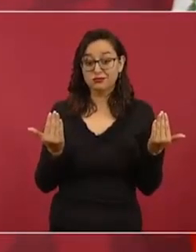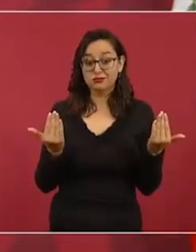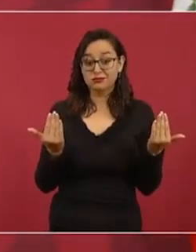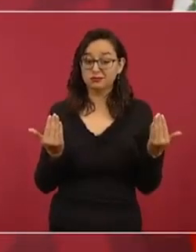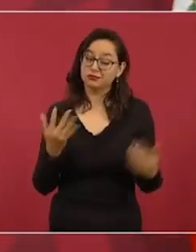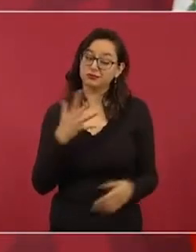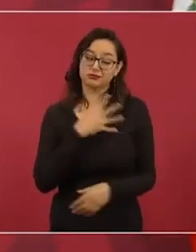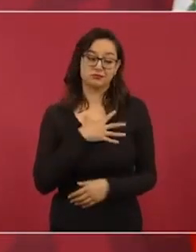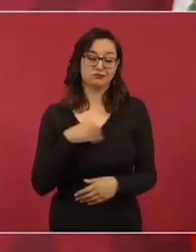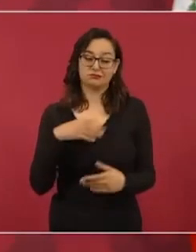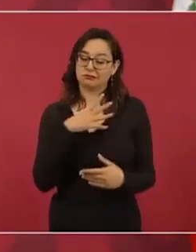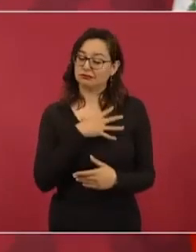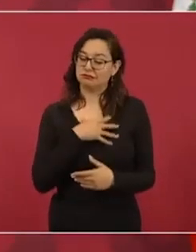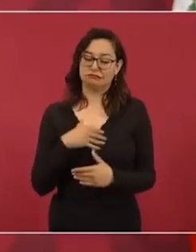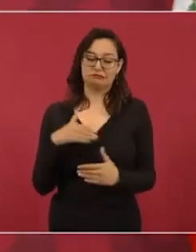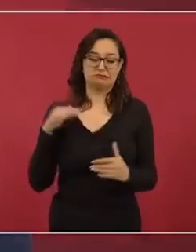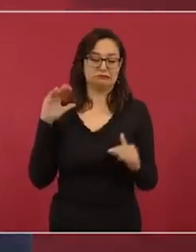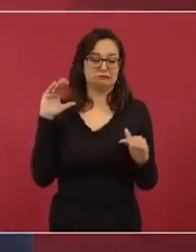muy